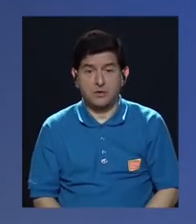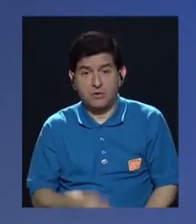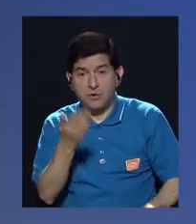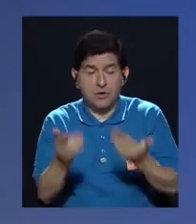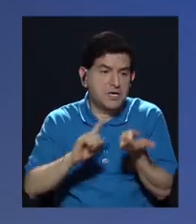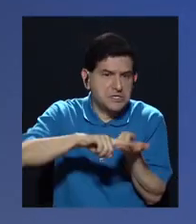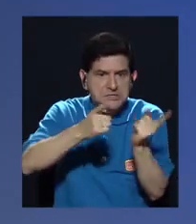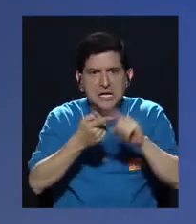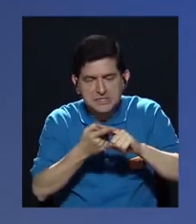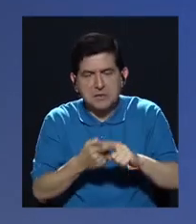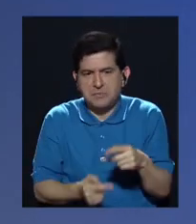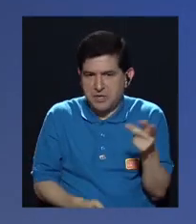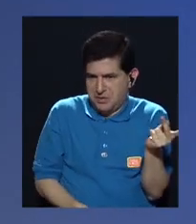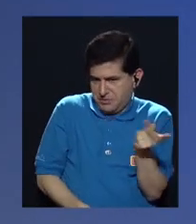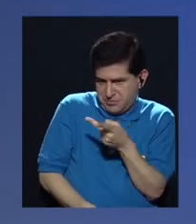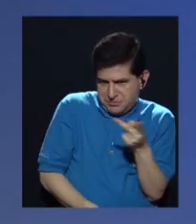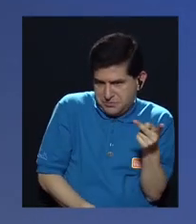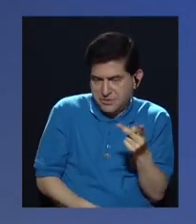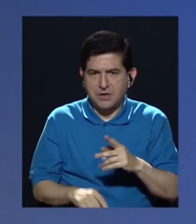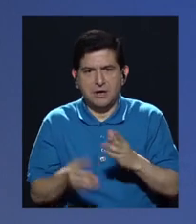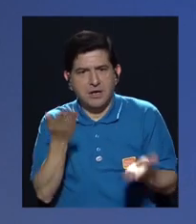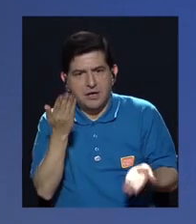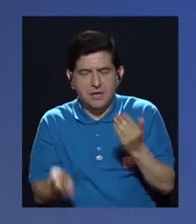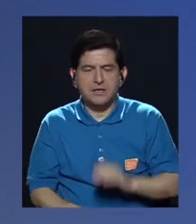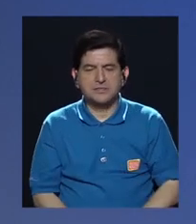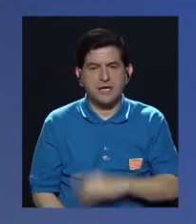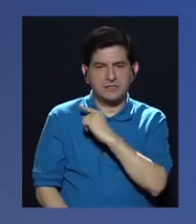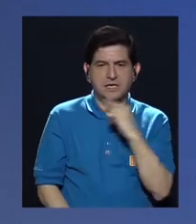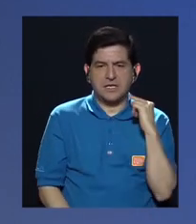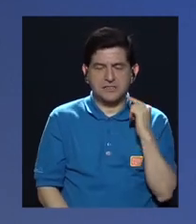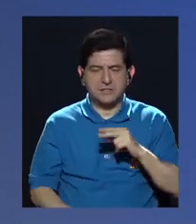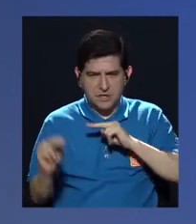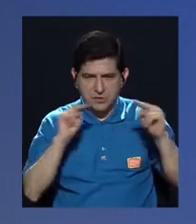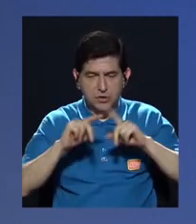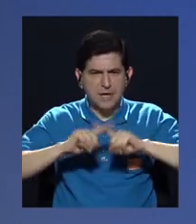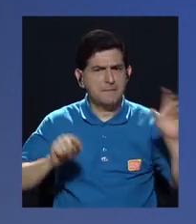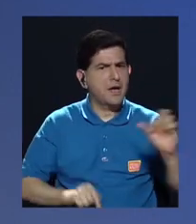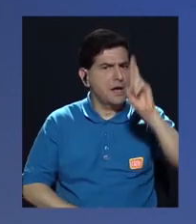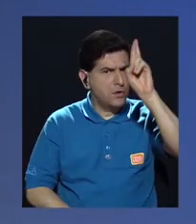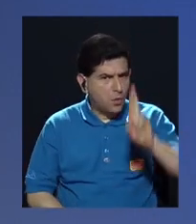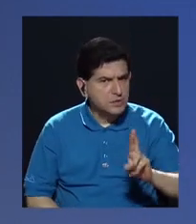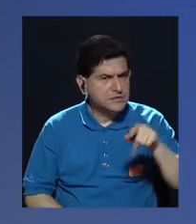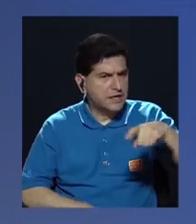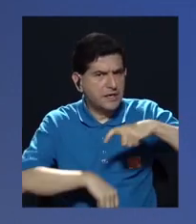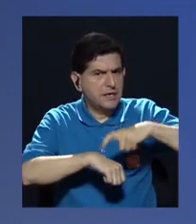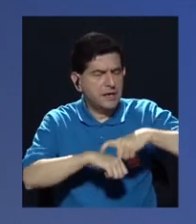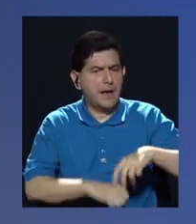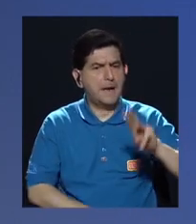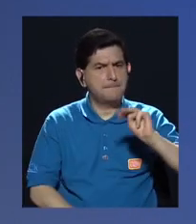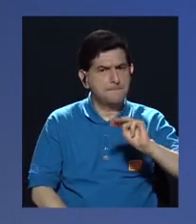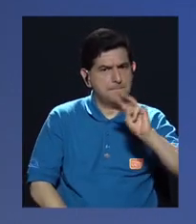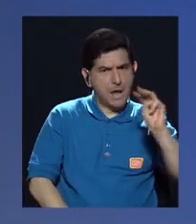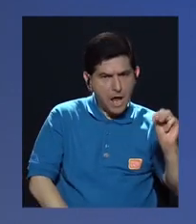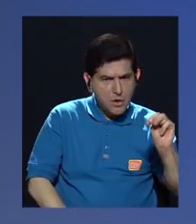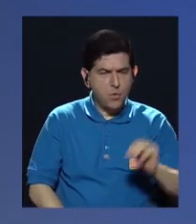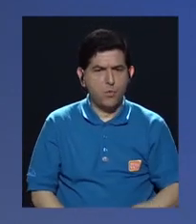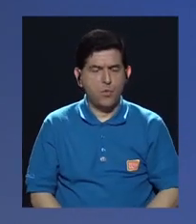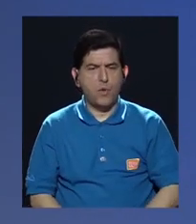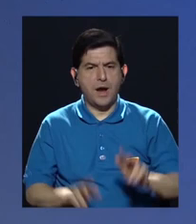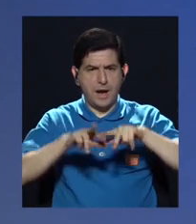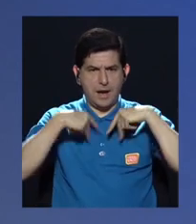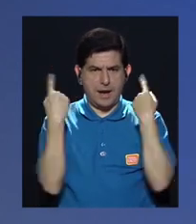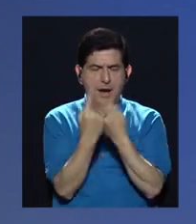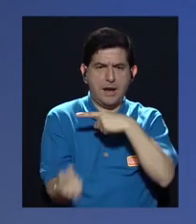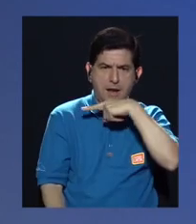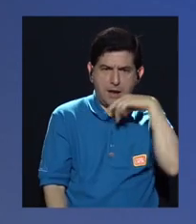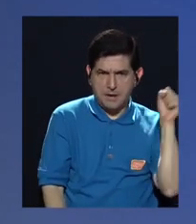aunque fuesen amigos ellos dos y aunque el padre intercediera, era una Costa Rica en la que don Manuel, de parte del